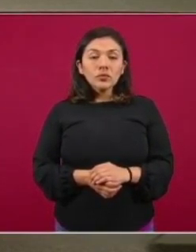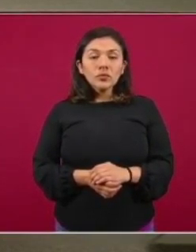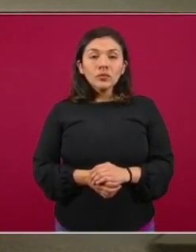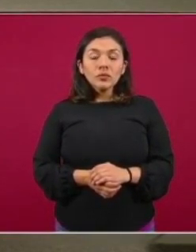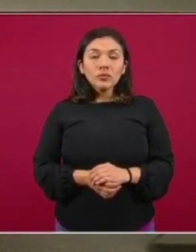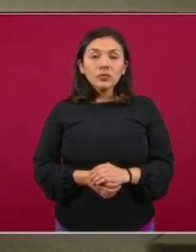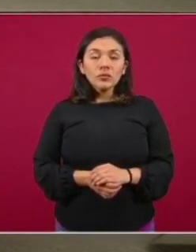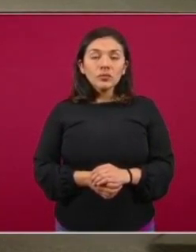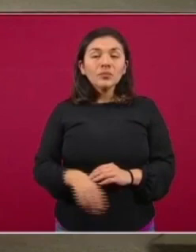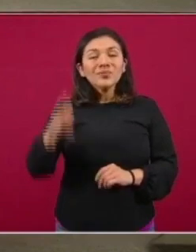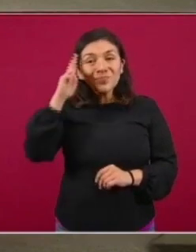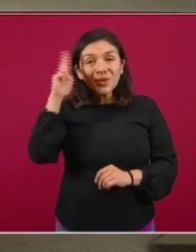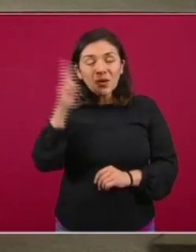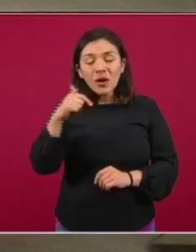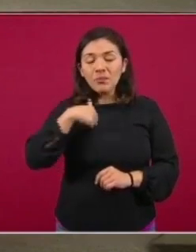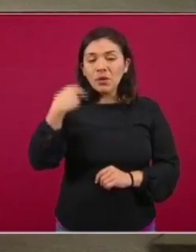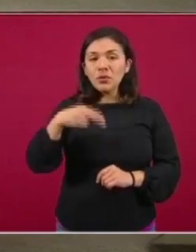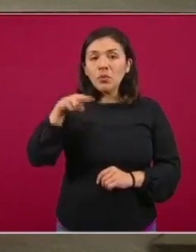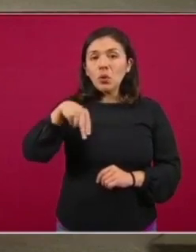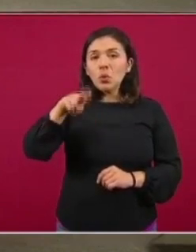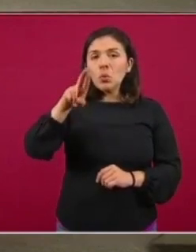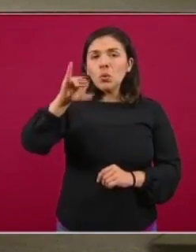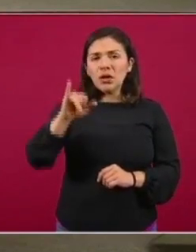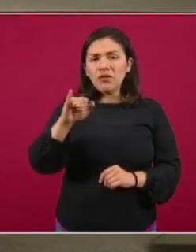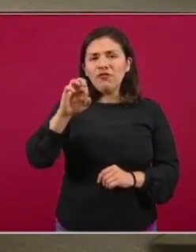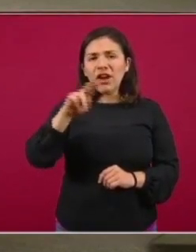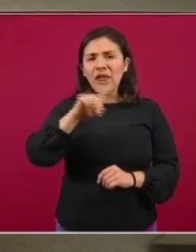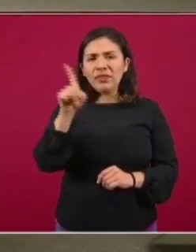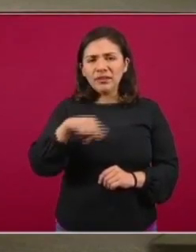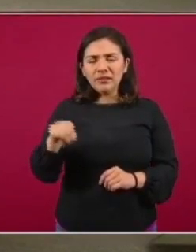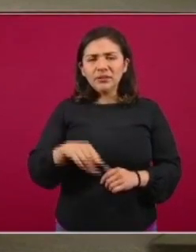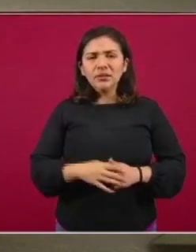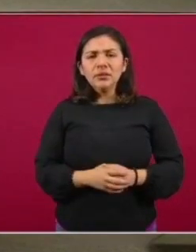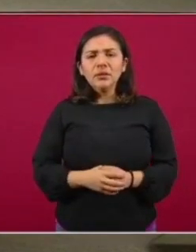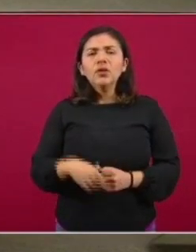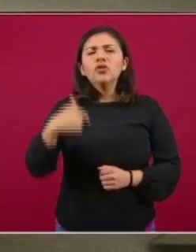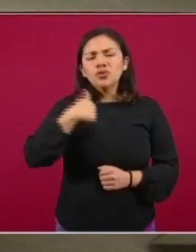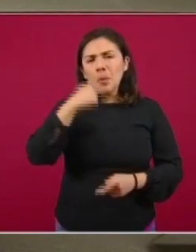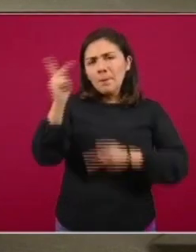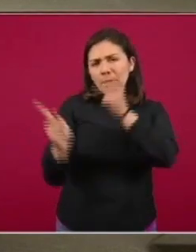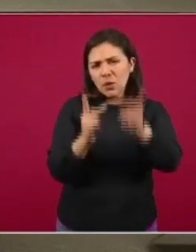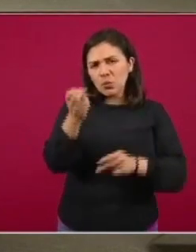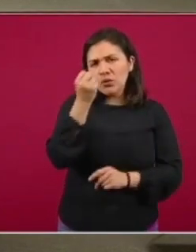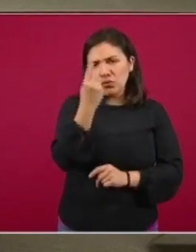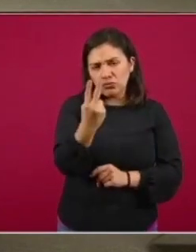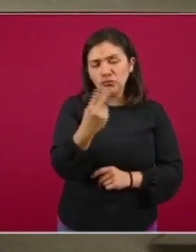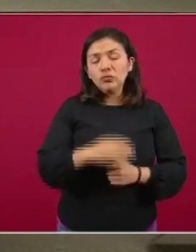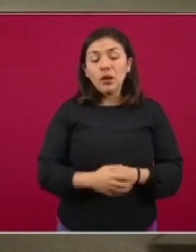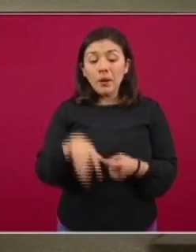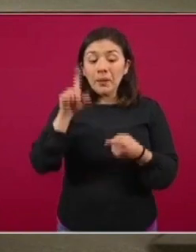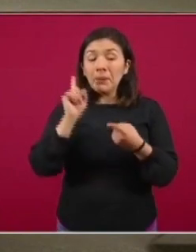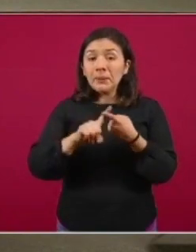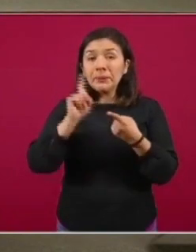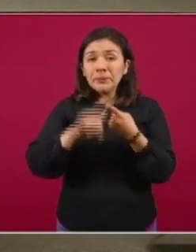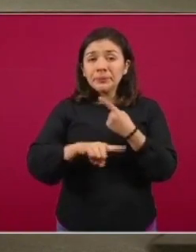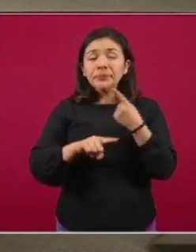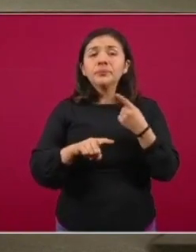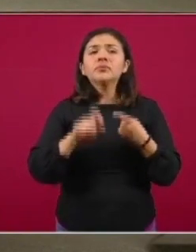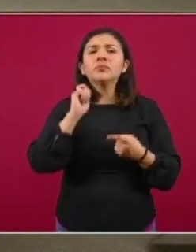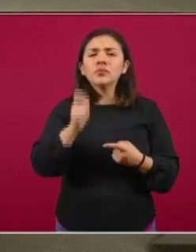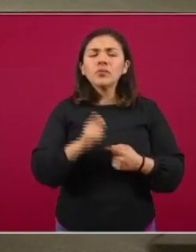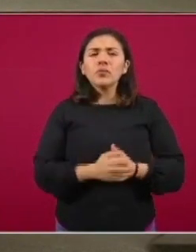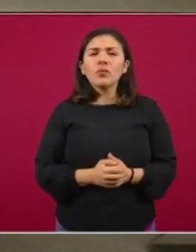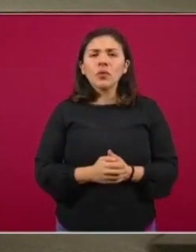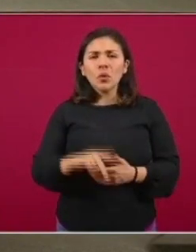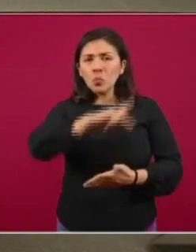Hola a todas y a todos, soy Nuri Fernández de La Caracola y tengo 2 preguntas. La primera es la